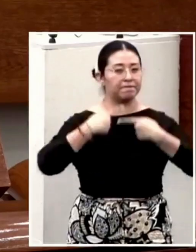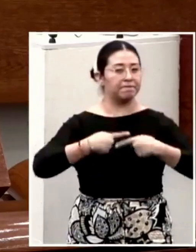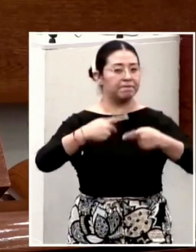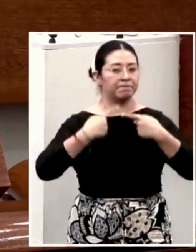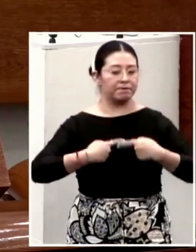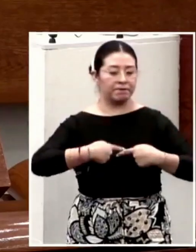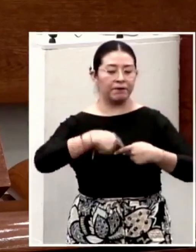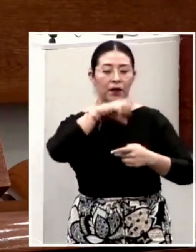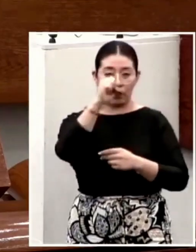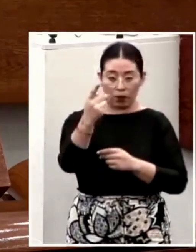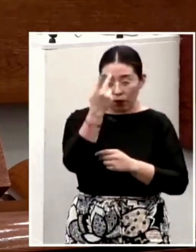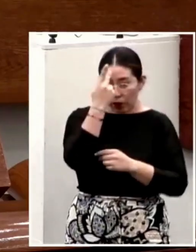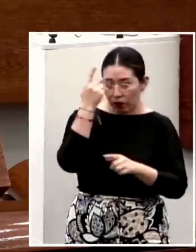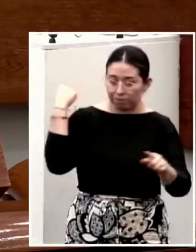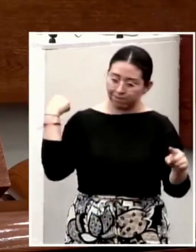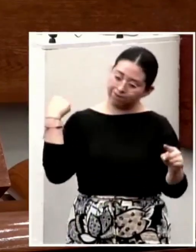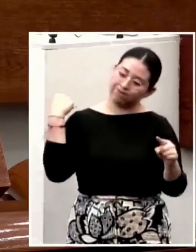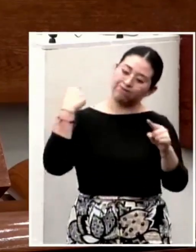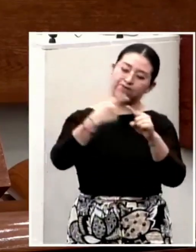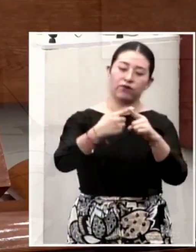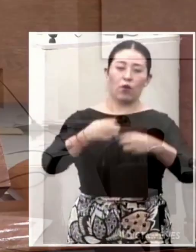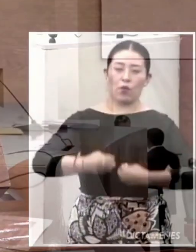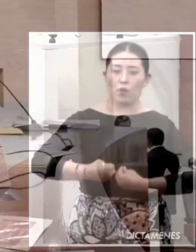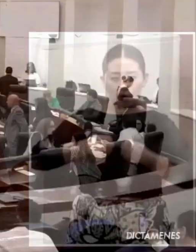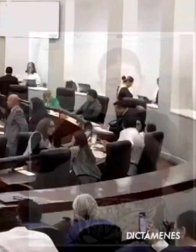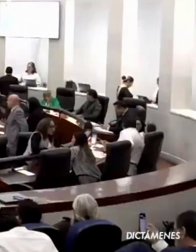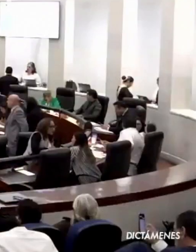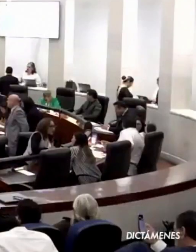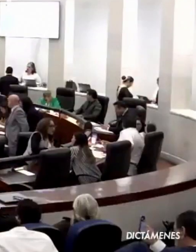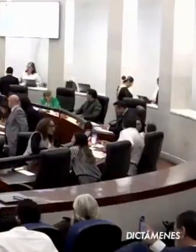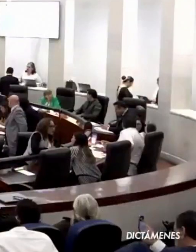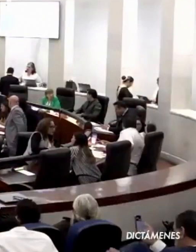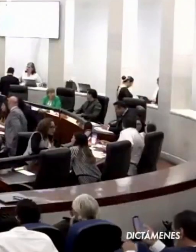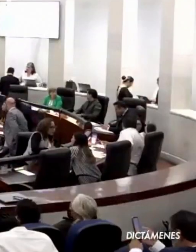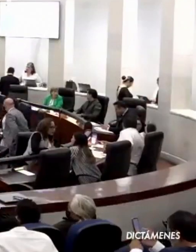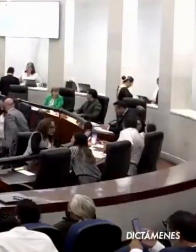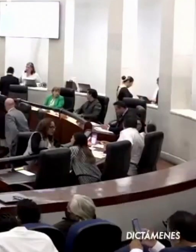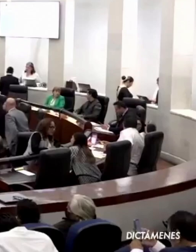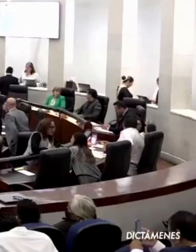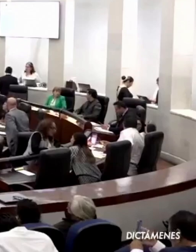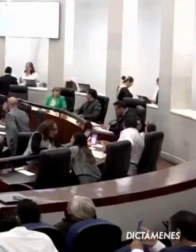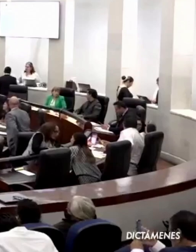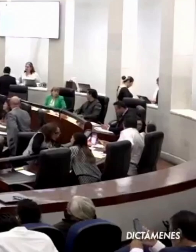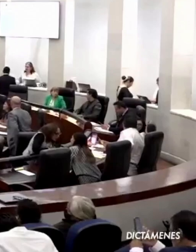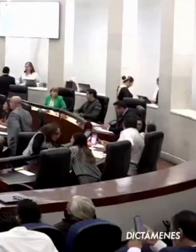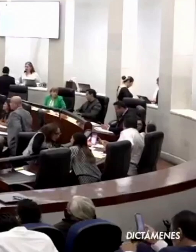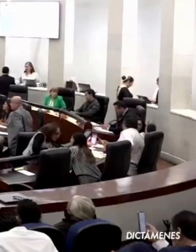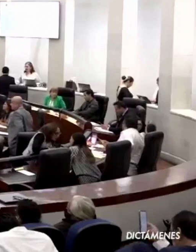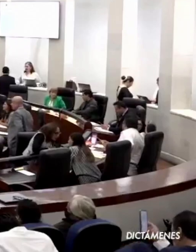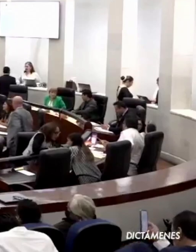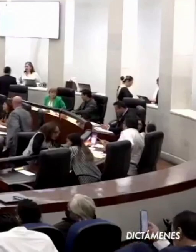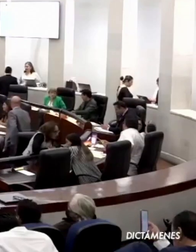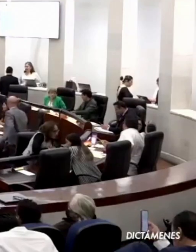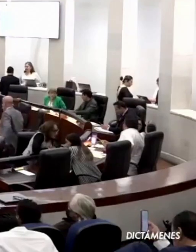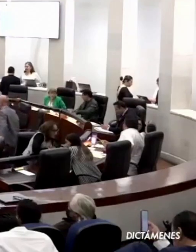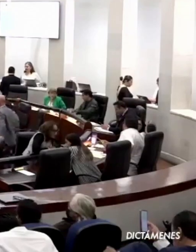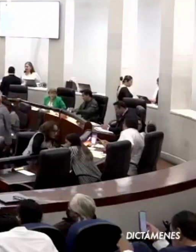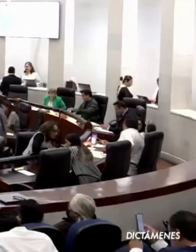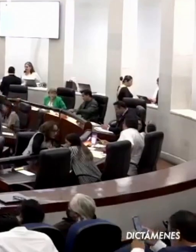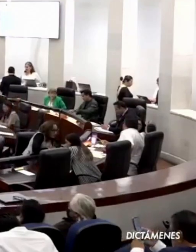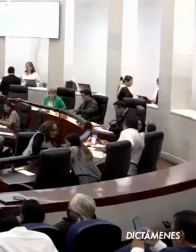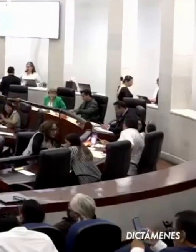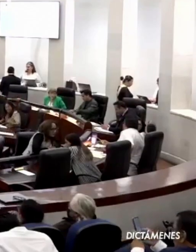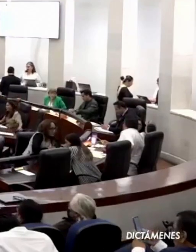personas potosinas que a través de su obra intelectual, política, social o actos cívicos, han contribuido